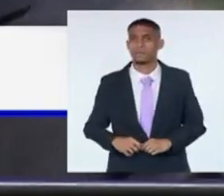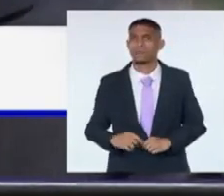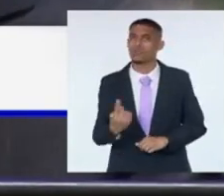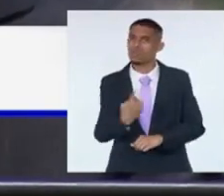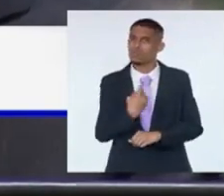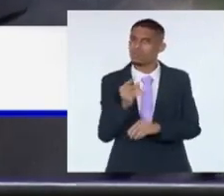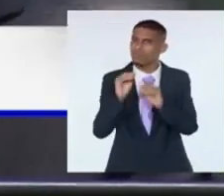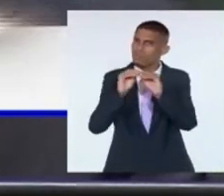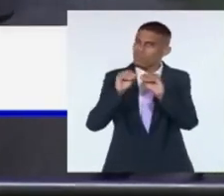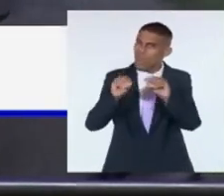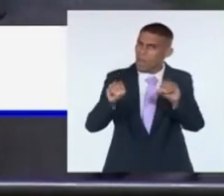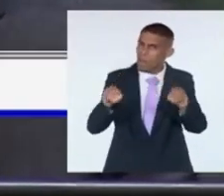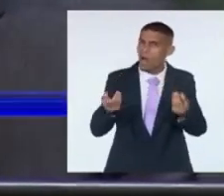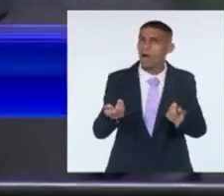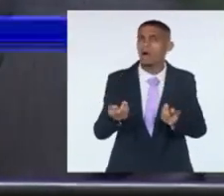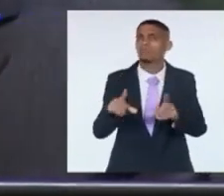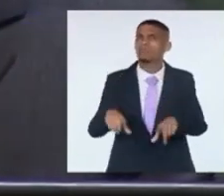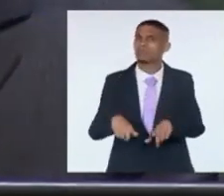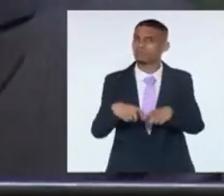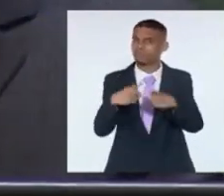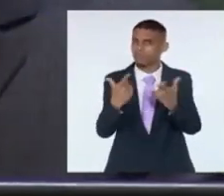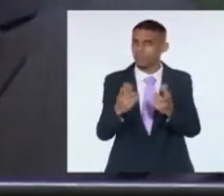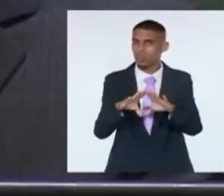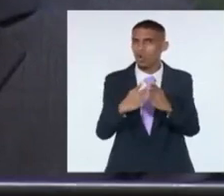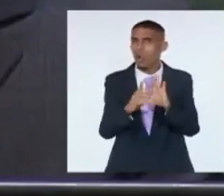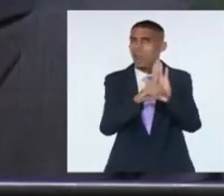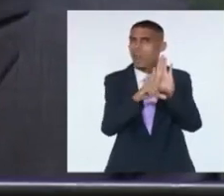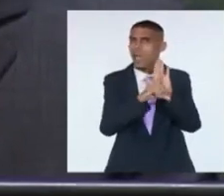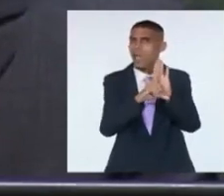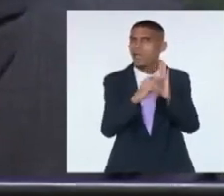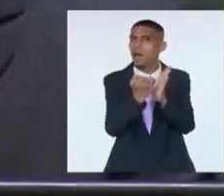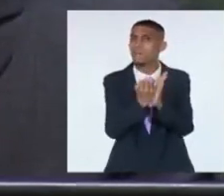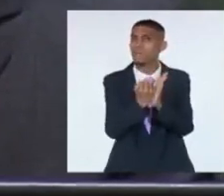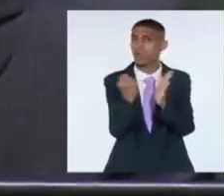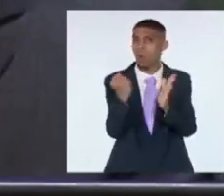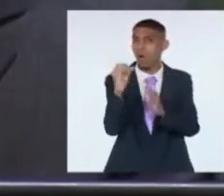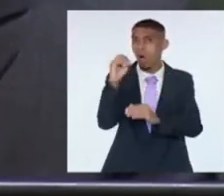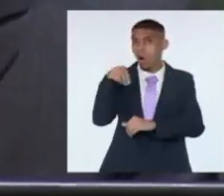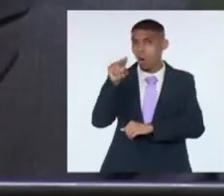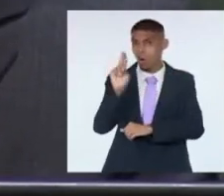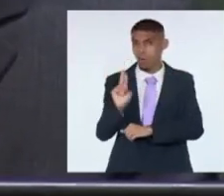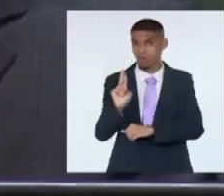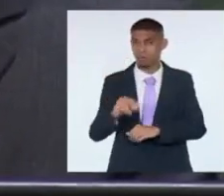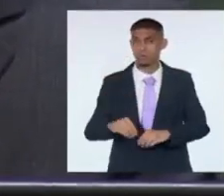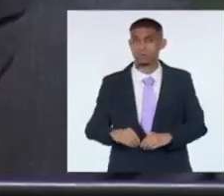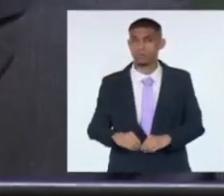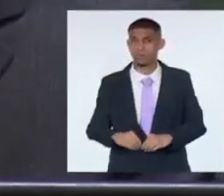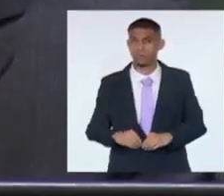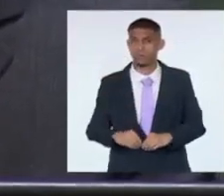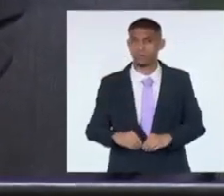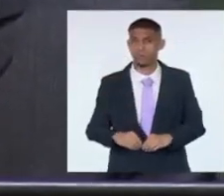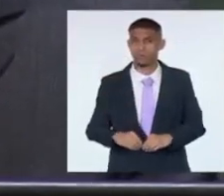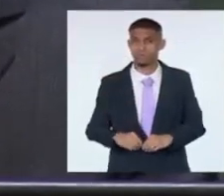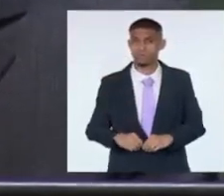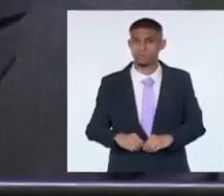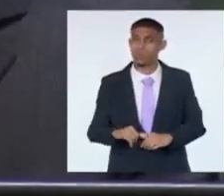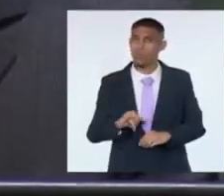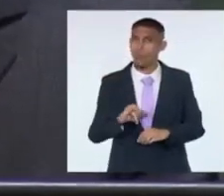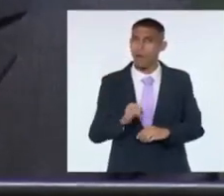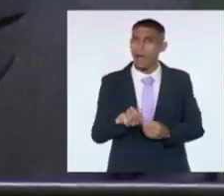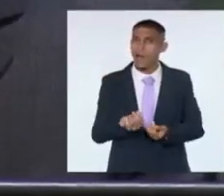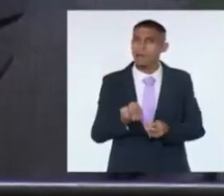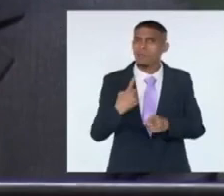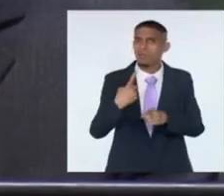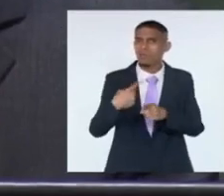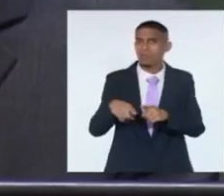un llamado a que se cumplan las múltiples resoluciones aprobadas por esta asamblea general y a construir de